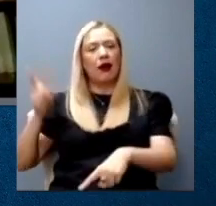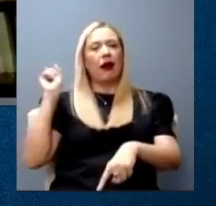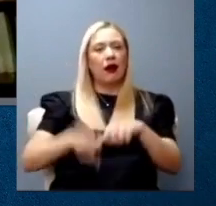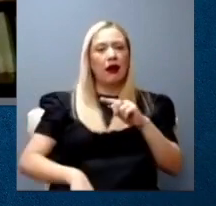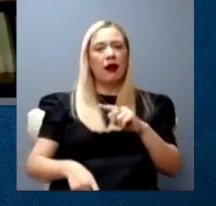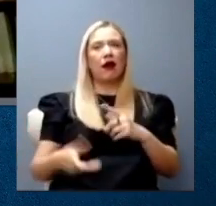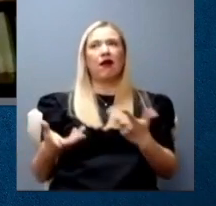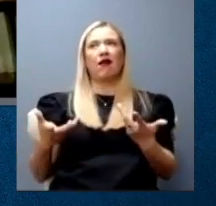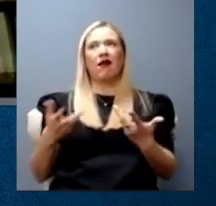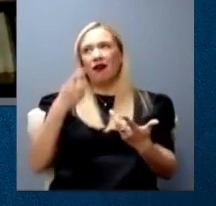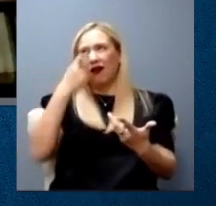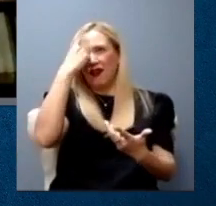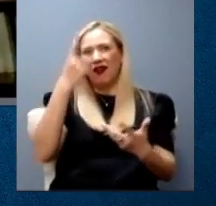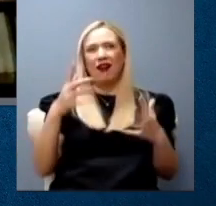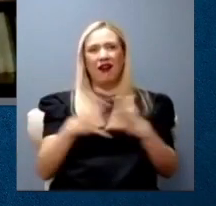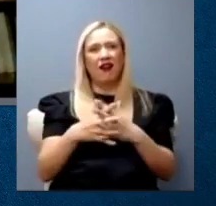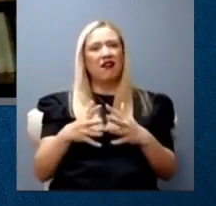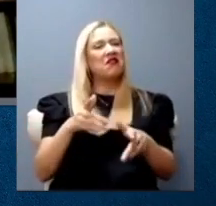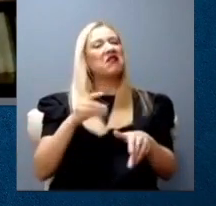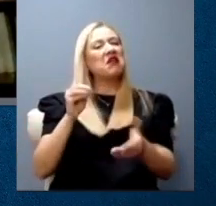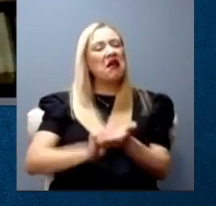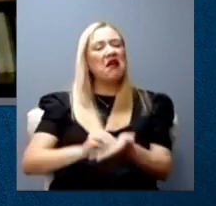eje fundamental es